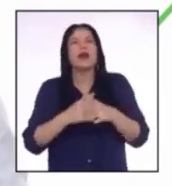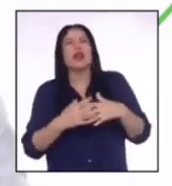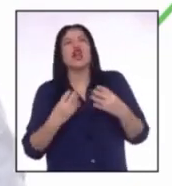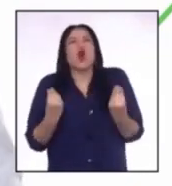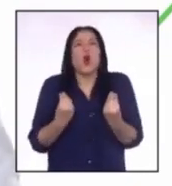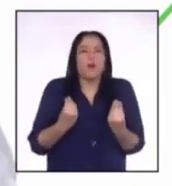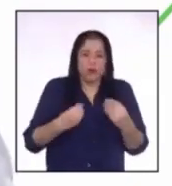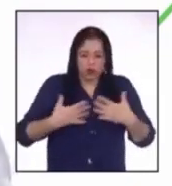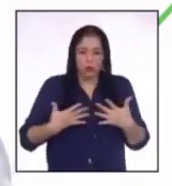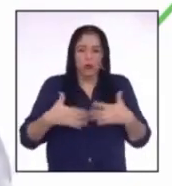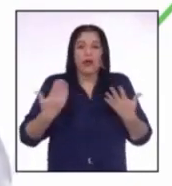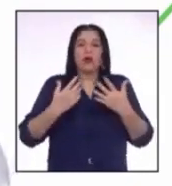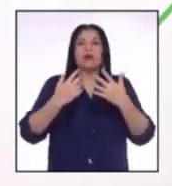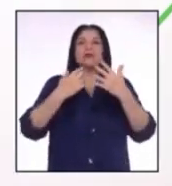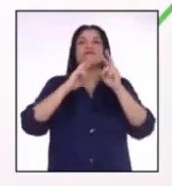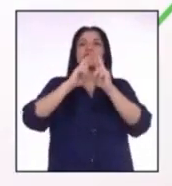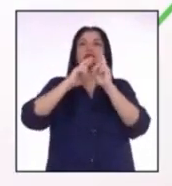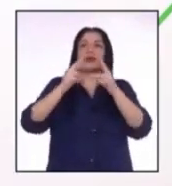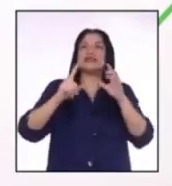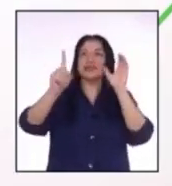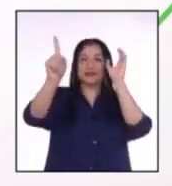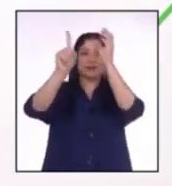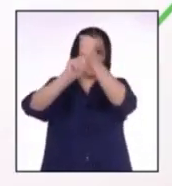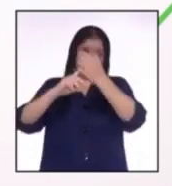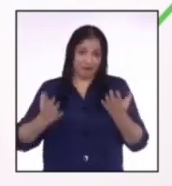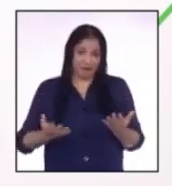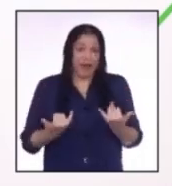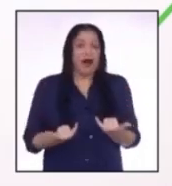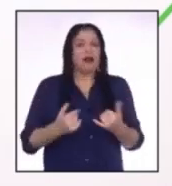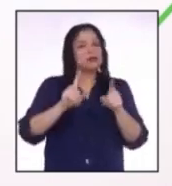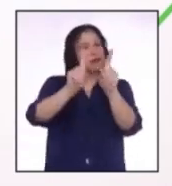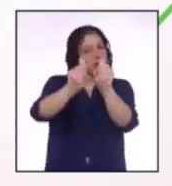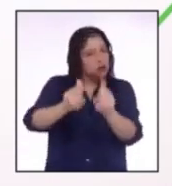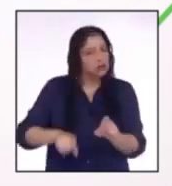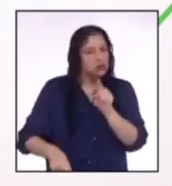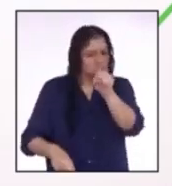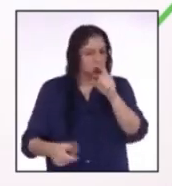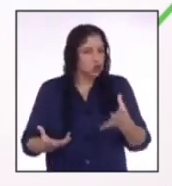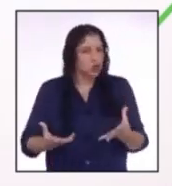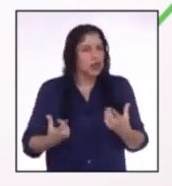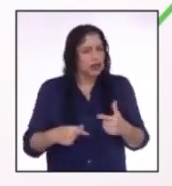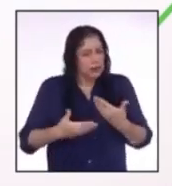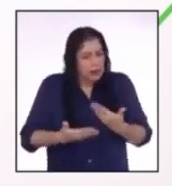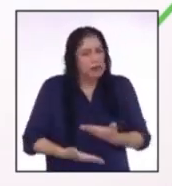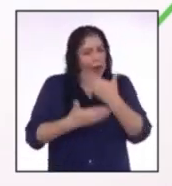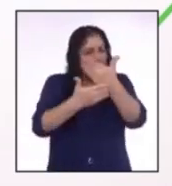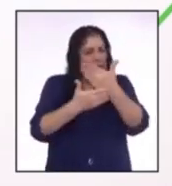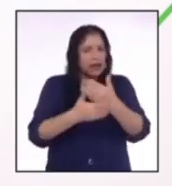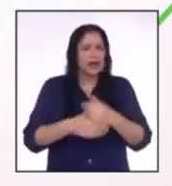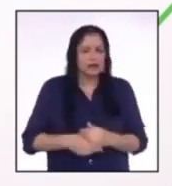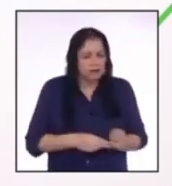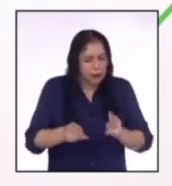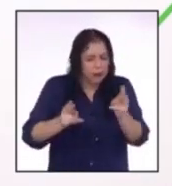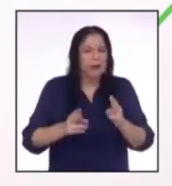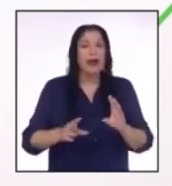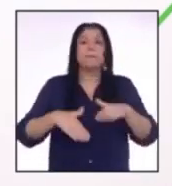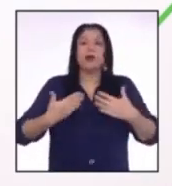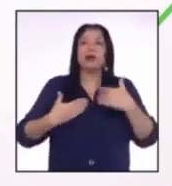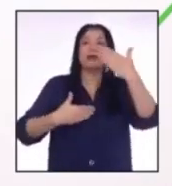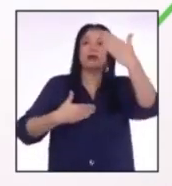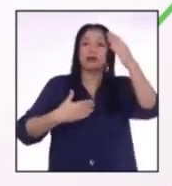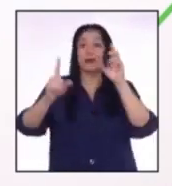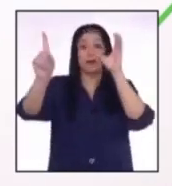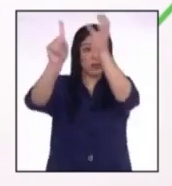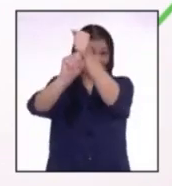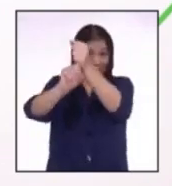el mayor resultado posible ahora te pregunto tú también te planteas estrategias para lograr tus metas